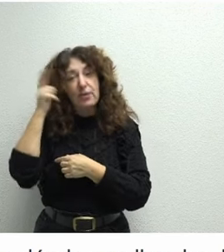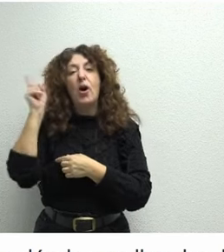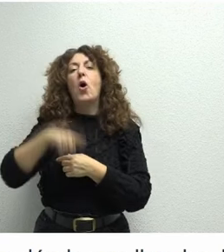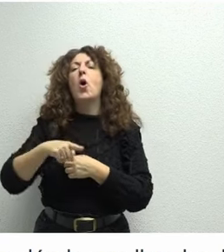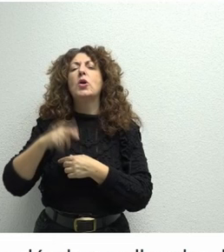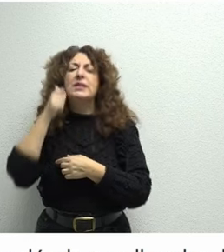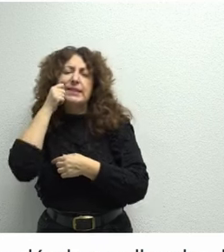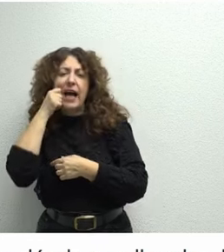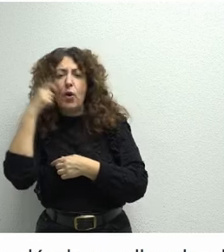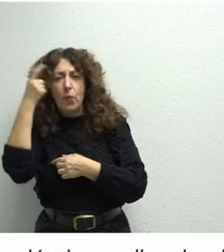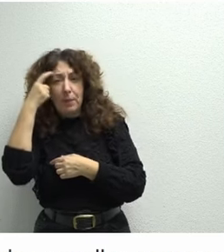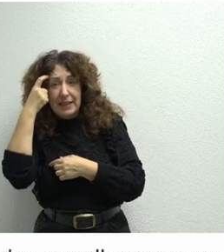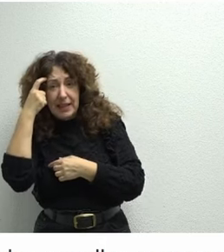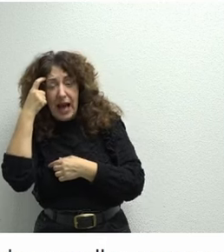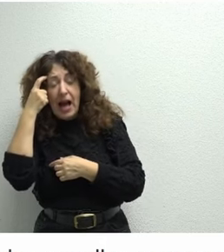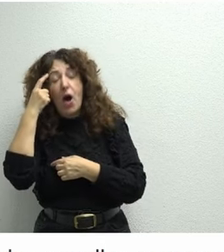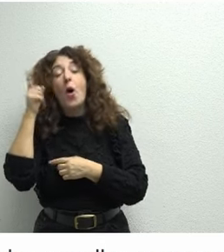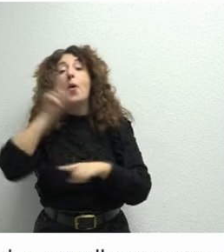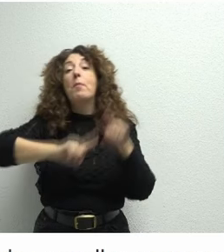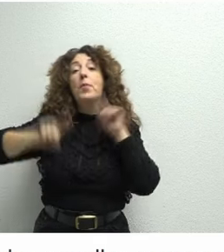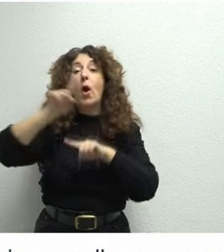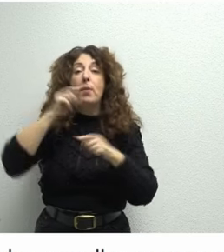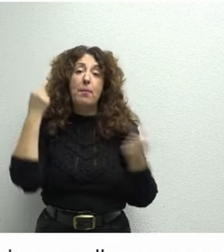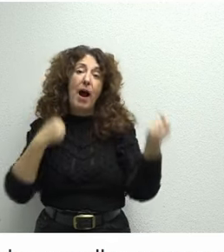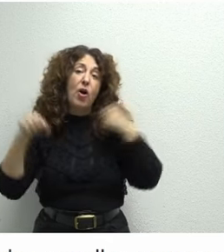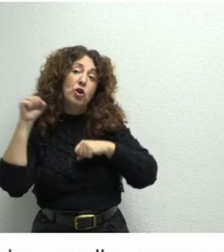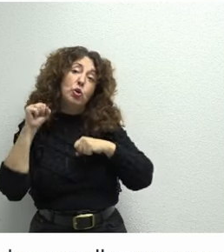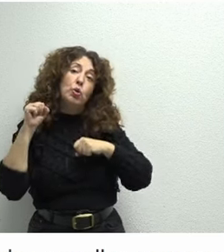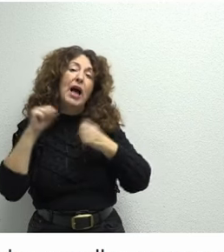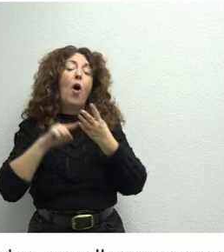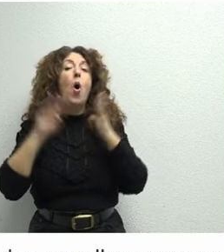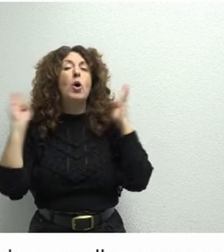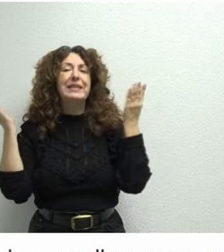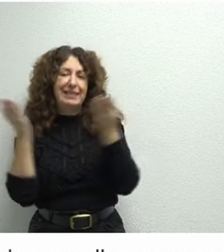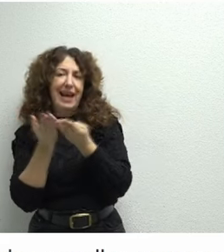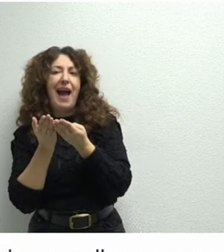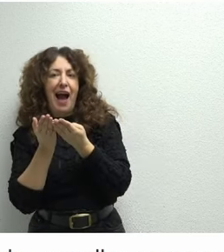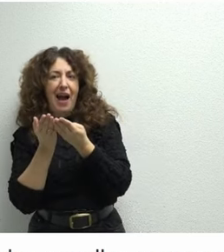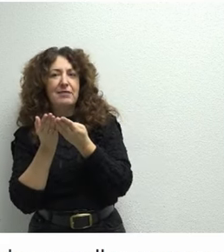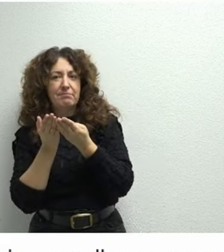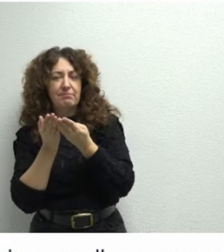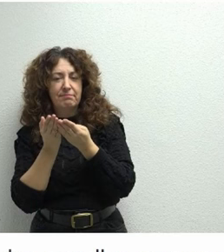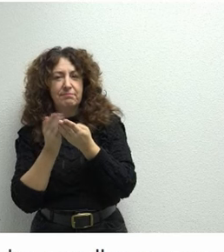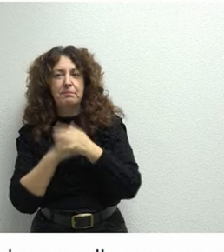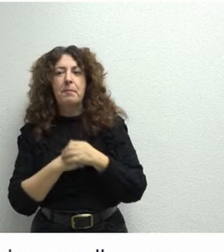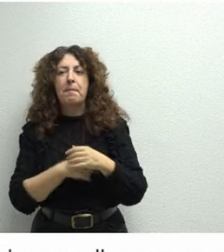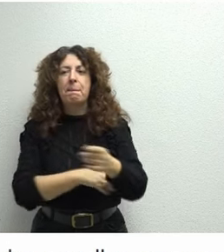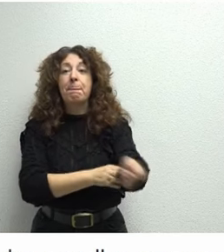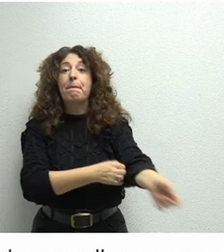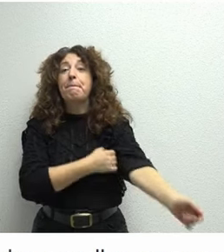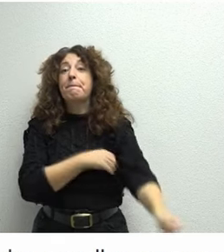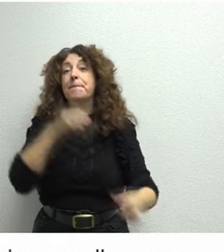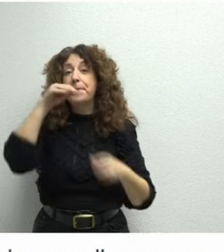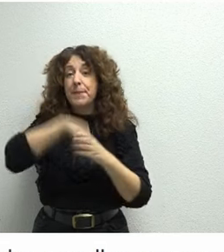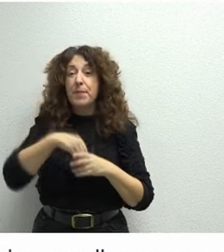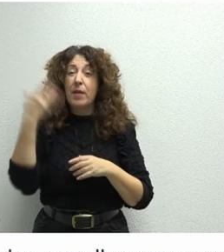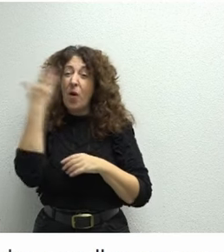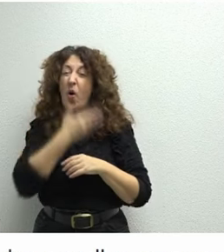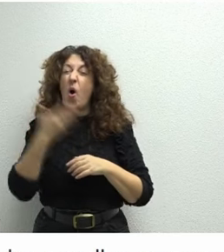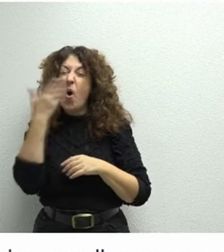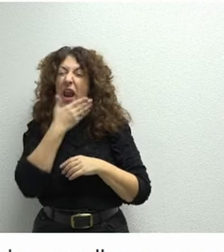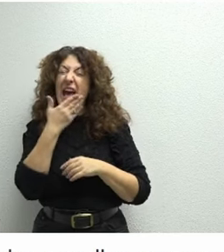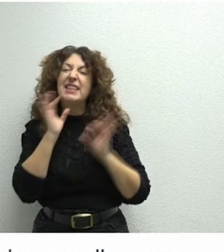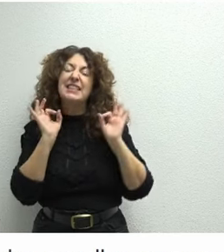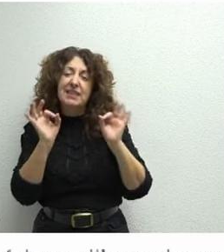conducta iot tea vale No queríamos escribir a las personas con trastorno del espectro del autismo en los coles está orientado a los colegios de